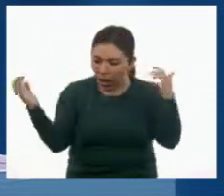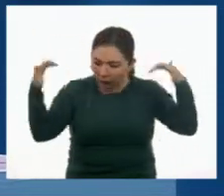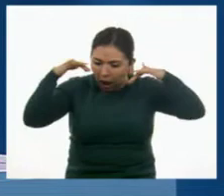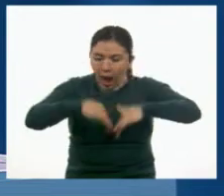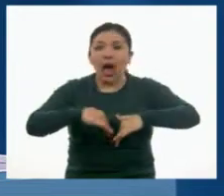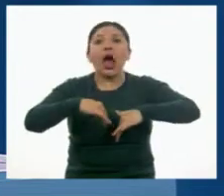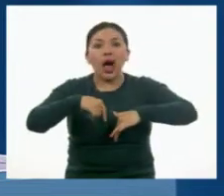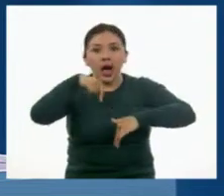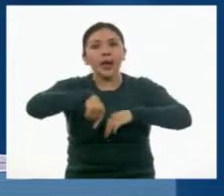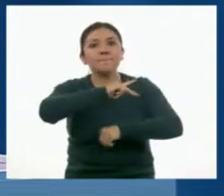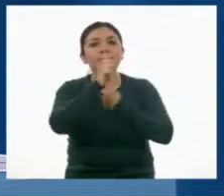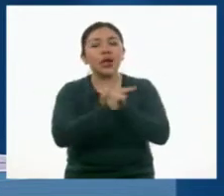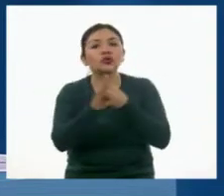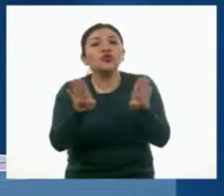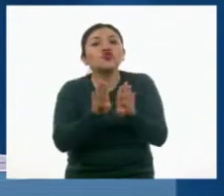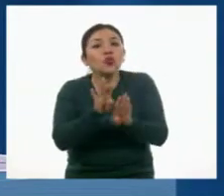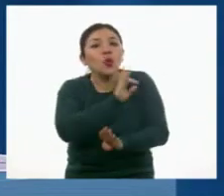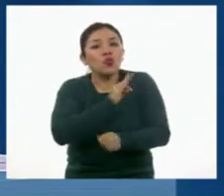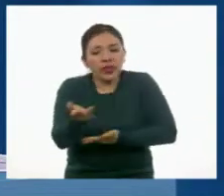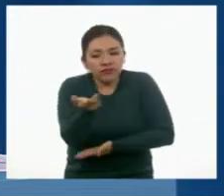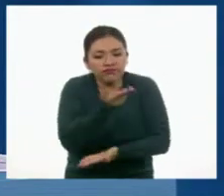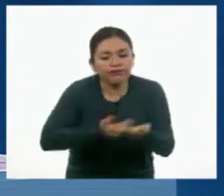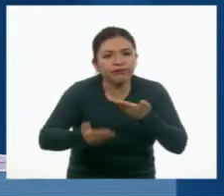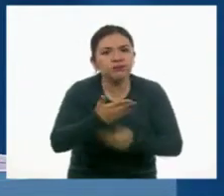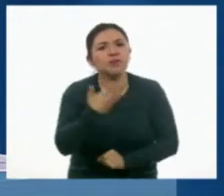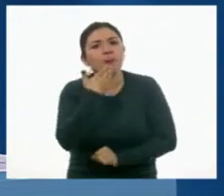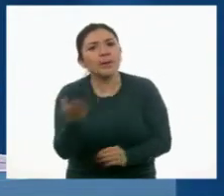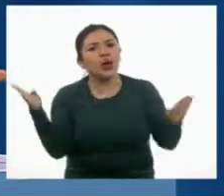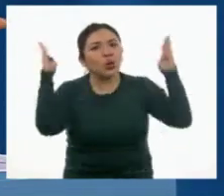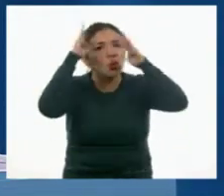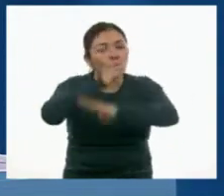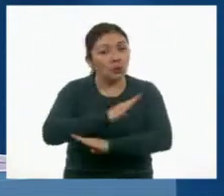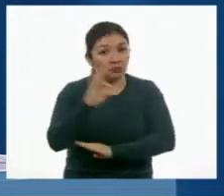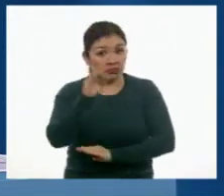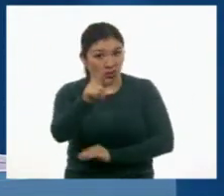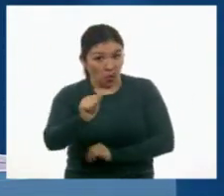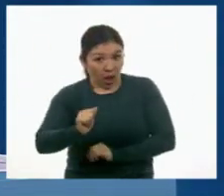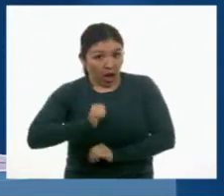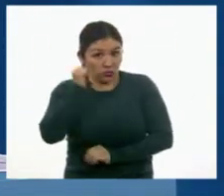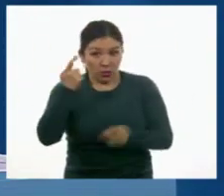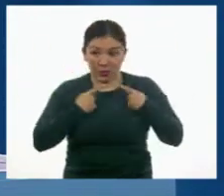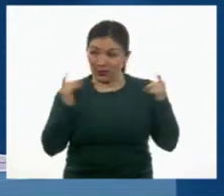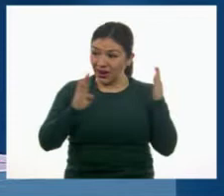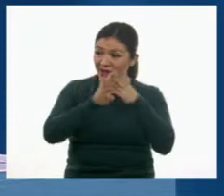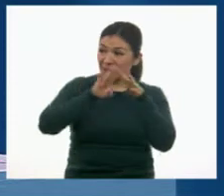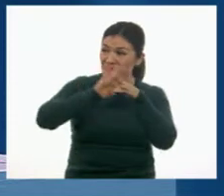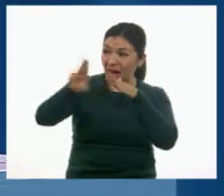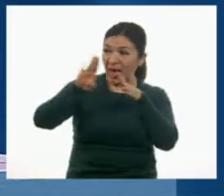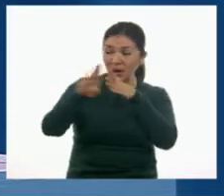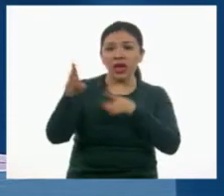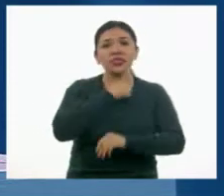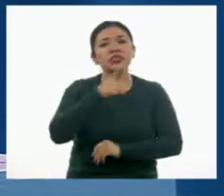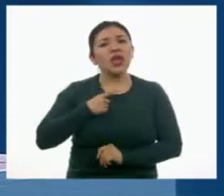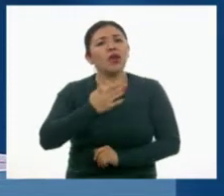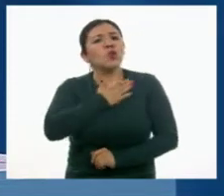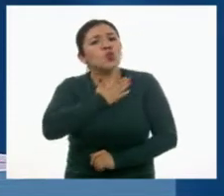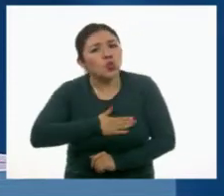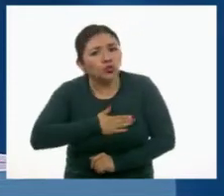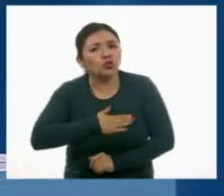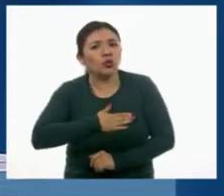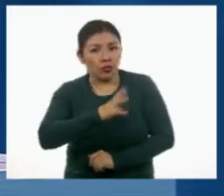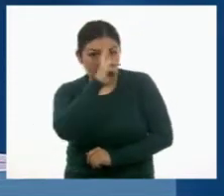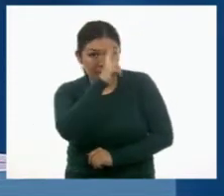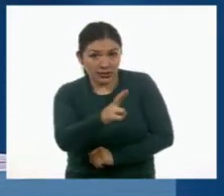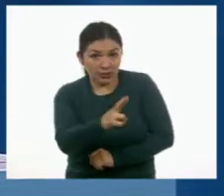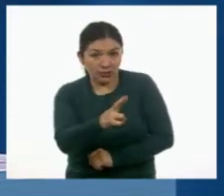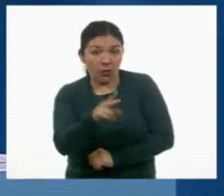tienes que buscar la manera en que se dé esta convivencia armónica, pero también si vas a aprovechar esta mano de obra, que sean condiciones justas y